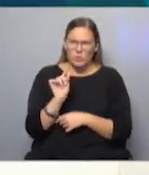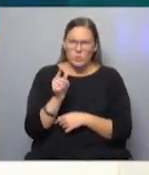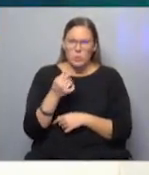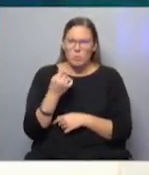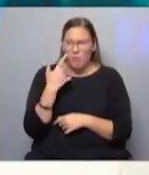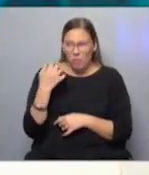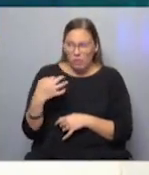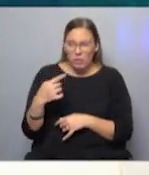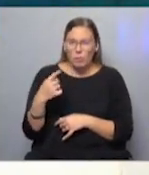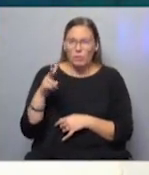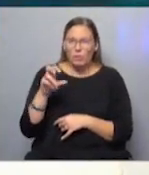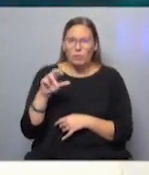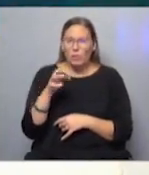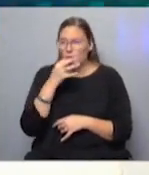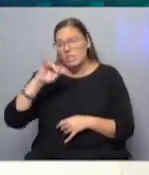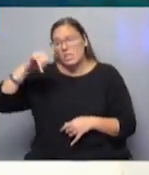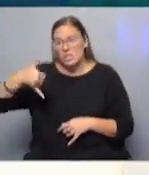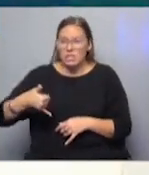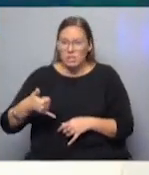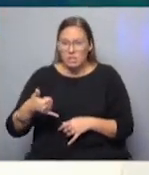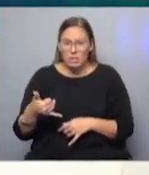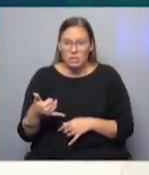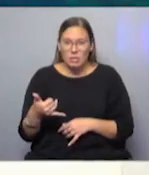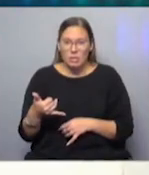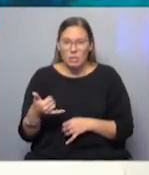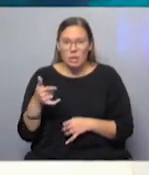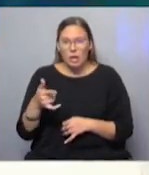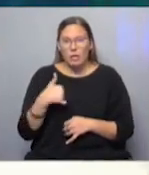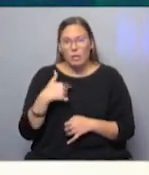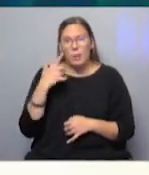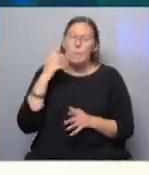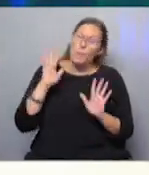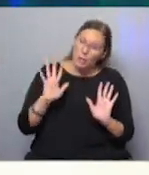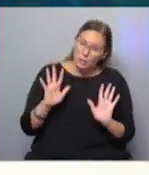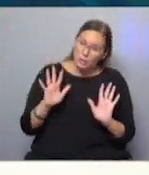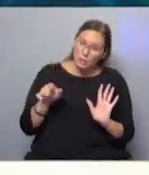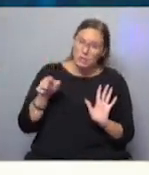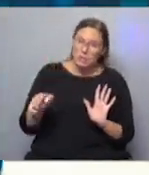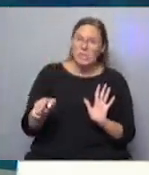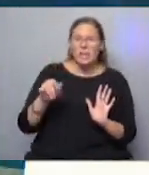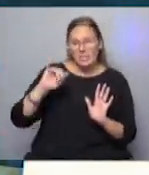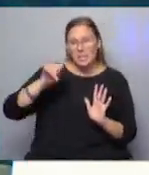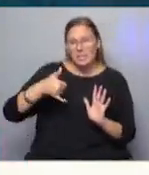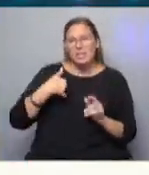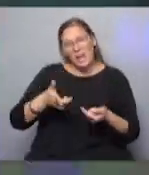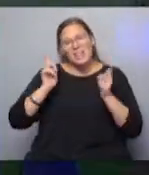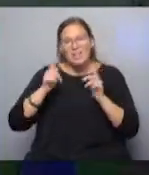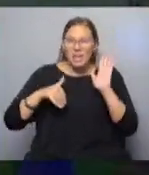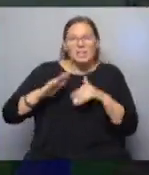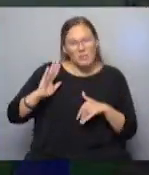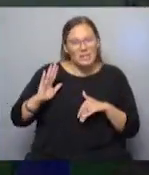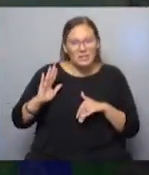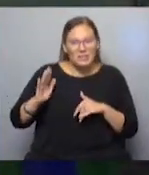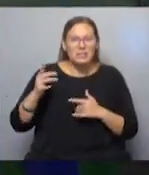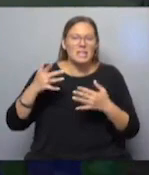cuando pero dice que sí y digo ah bueno citoquinas ya me divierte más la cosa